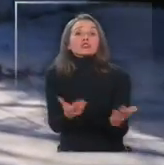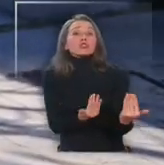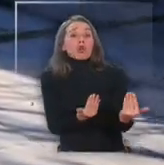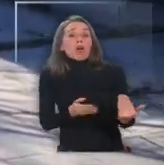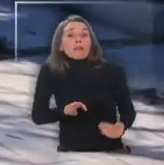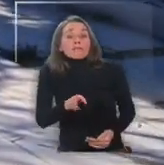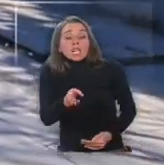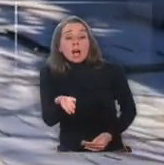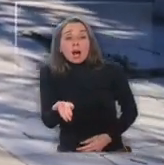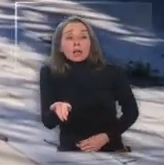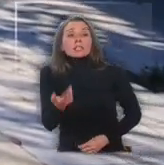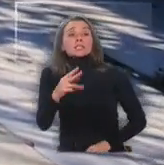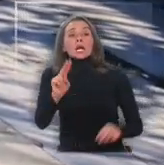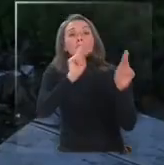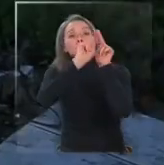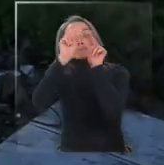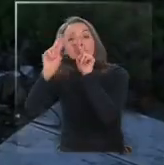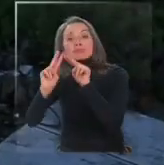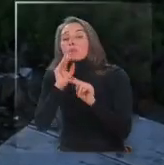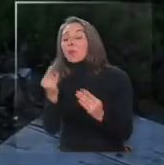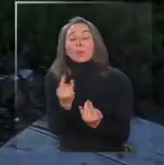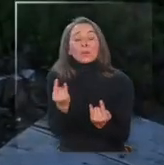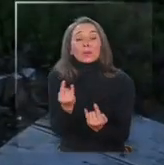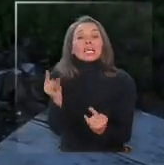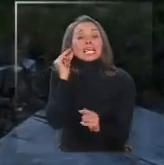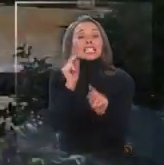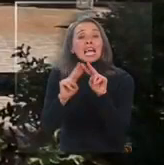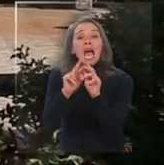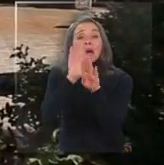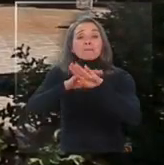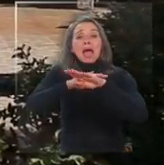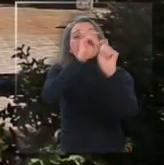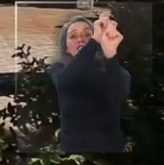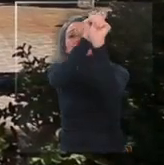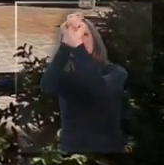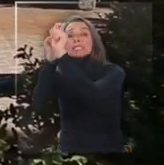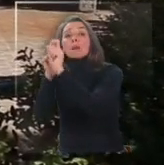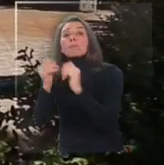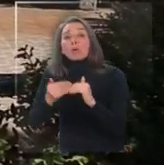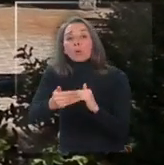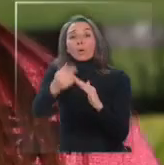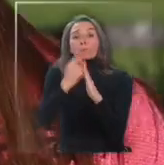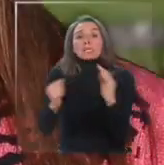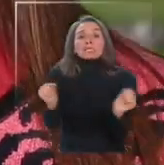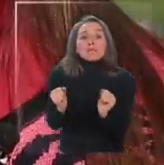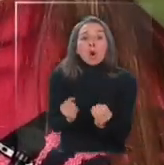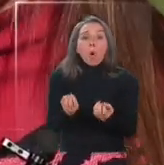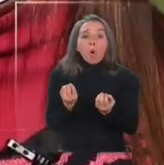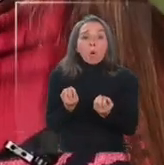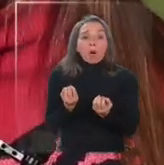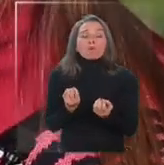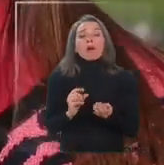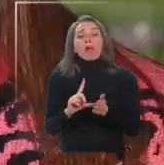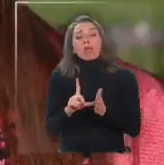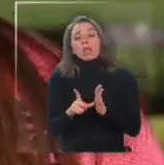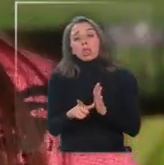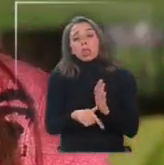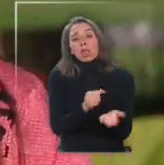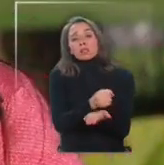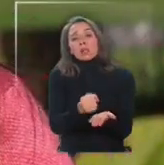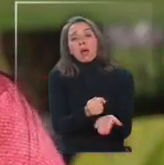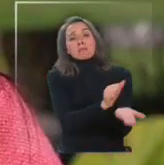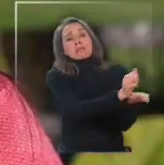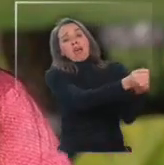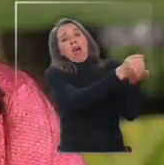esperan. Ha realizado reparaciones de emergencia ella misma para enfrentar el invierno. Demasiado lenta la tramitación para la